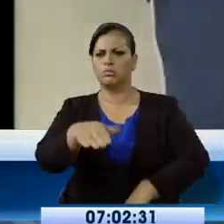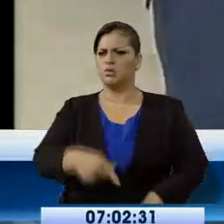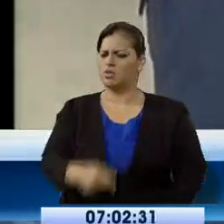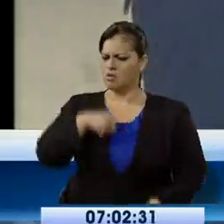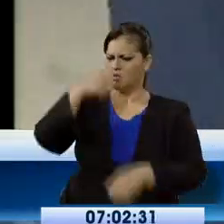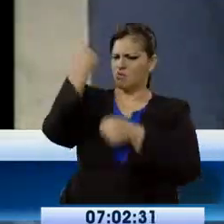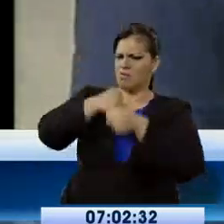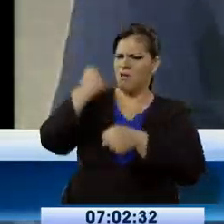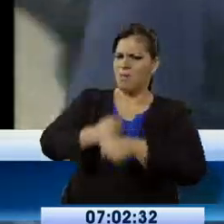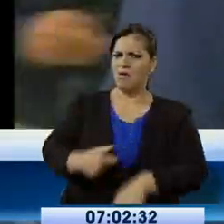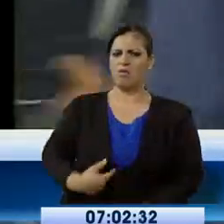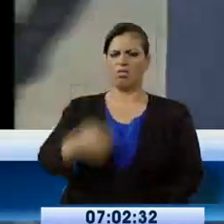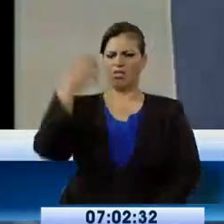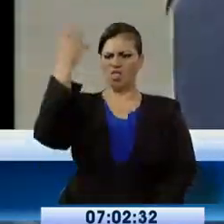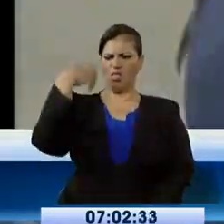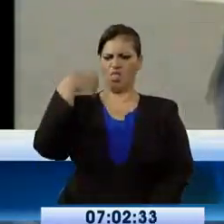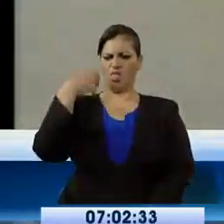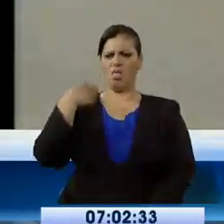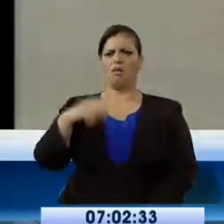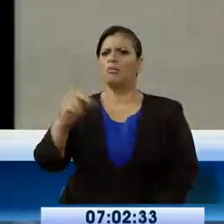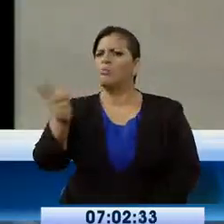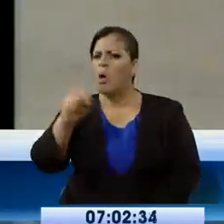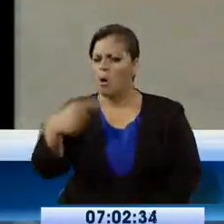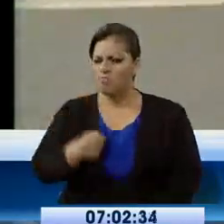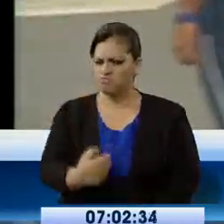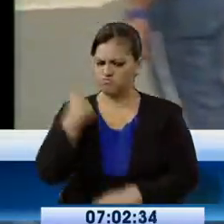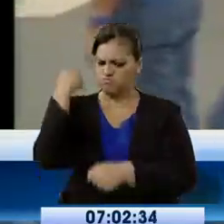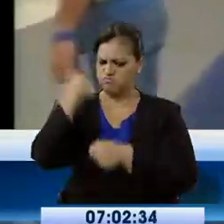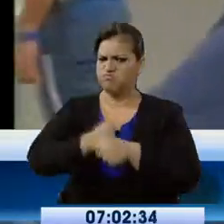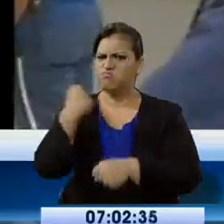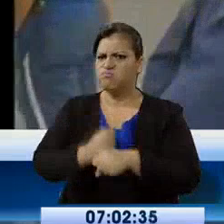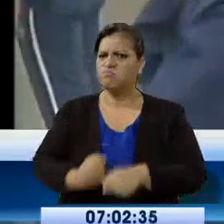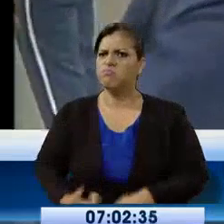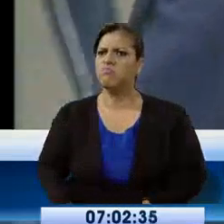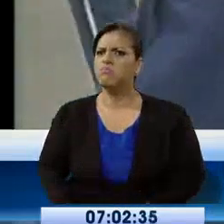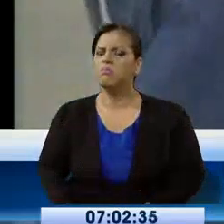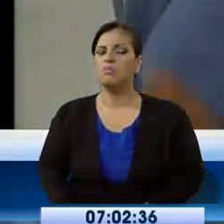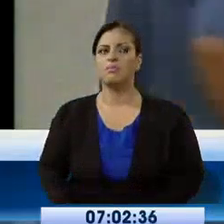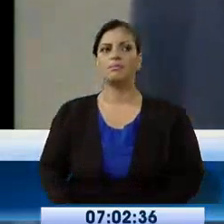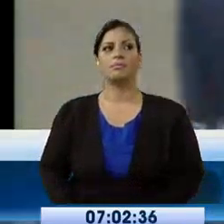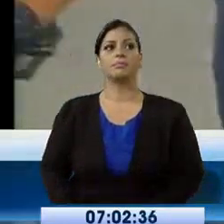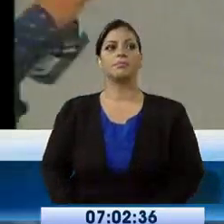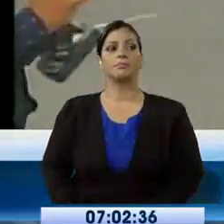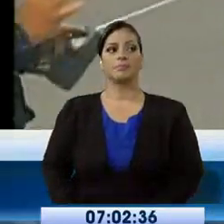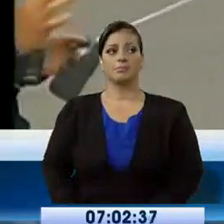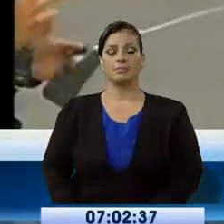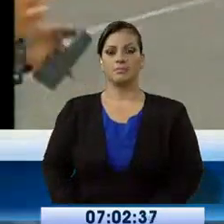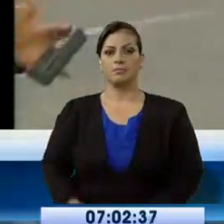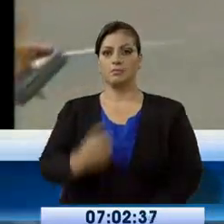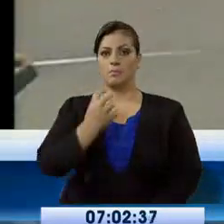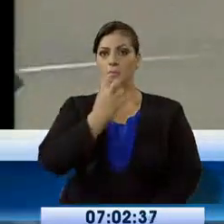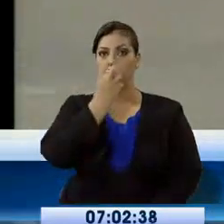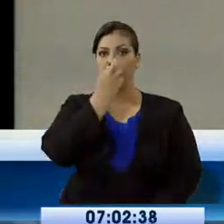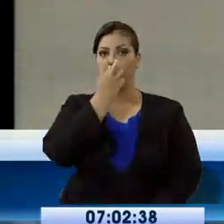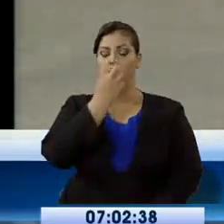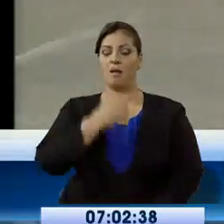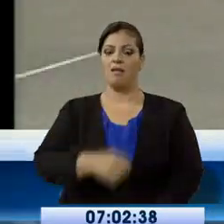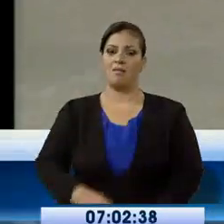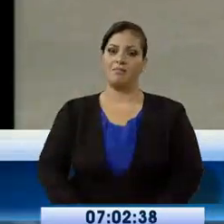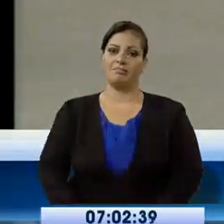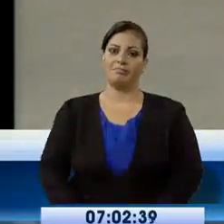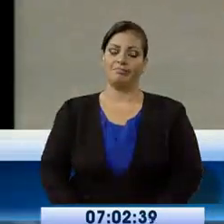vagando. Sométase al control, amigo. Buenos días. Es la reacción de los conductores. Bueno, parece que venía un poco rápido también el amigo y se le hizo